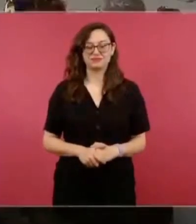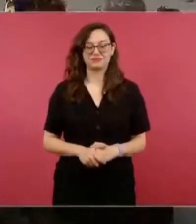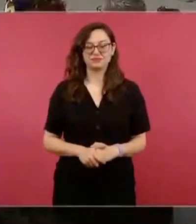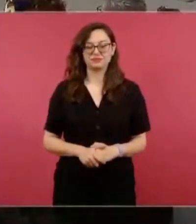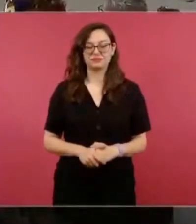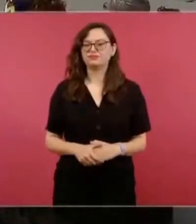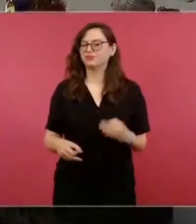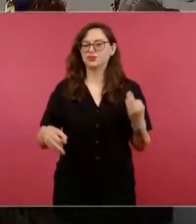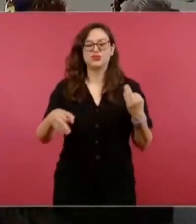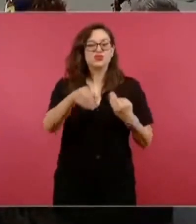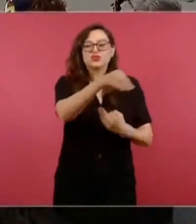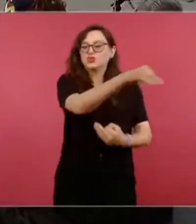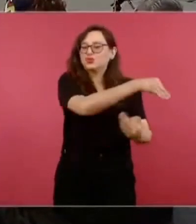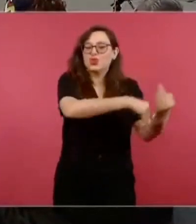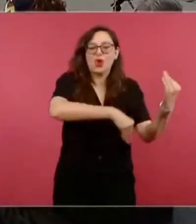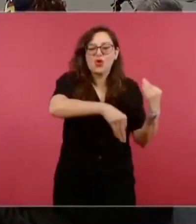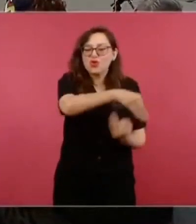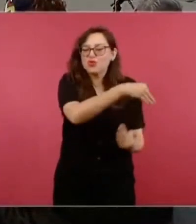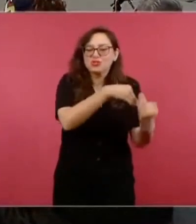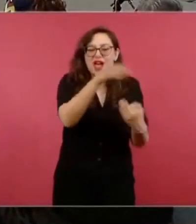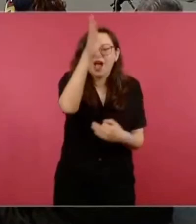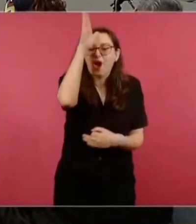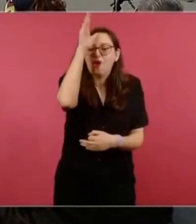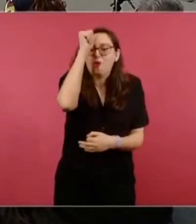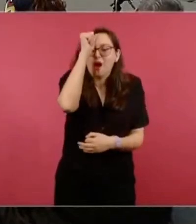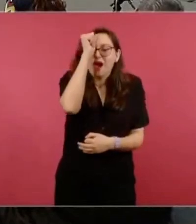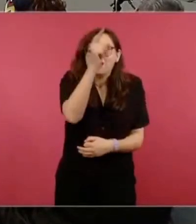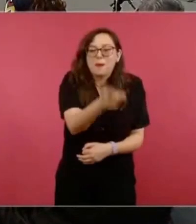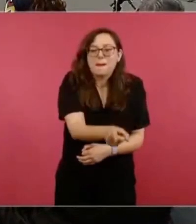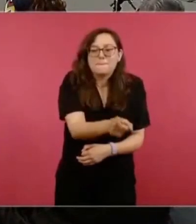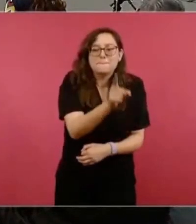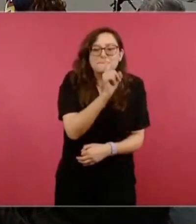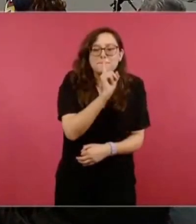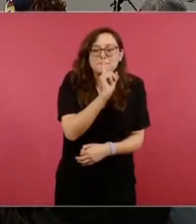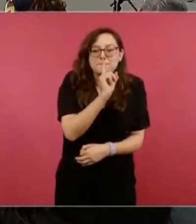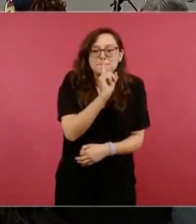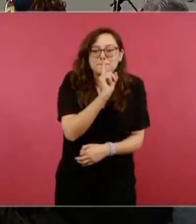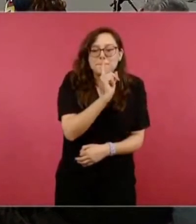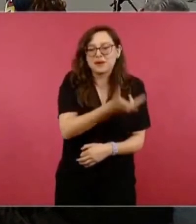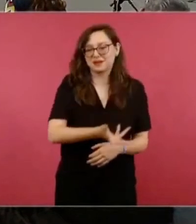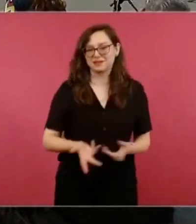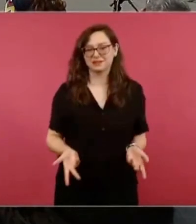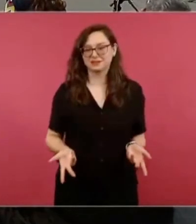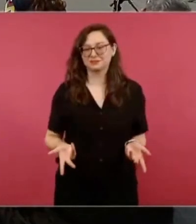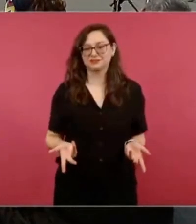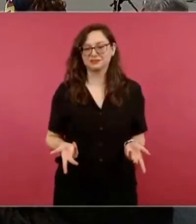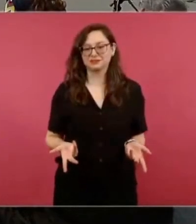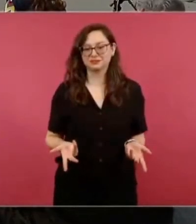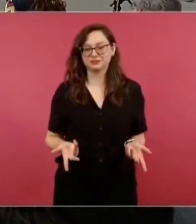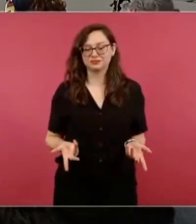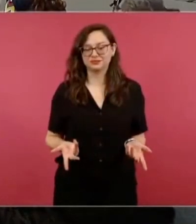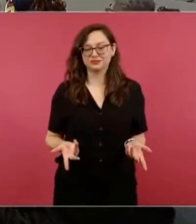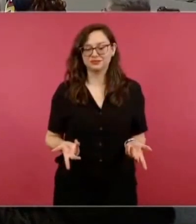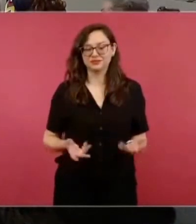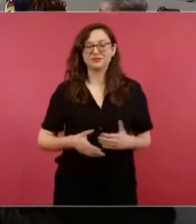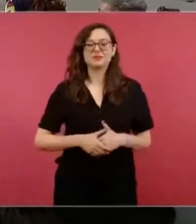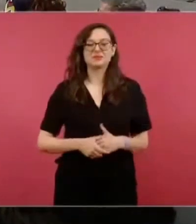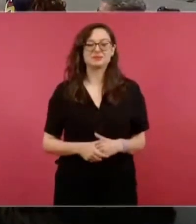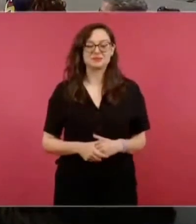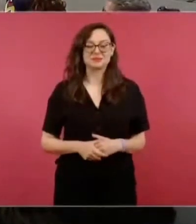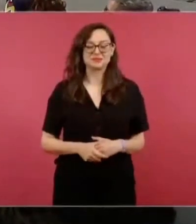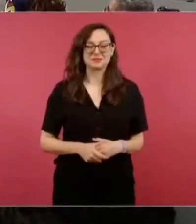Están todos. Presidente, ¿Cuándo? si le pudiera nada más preguntar. ¿Sabes qué les decían